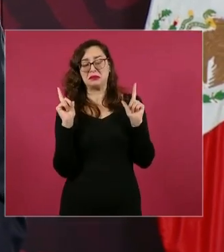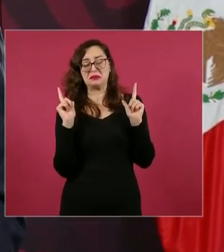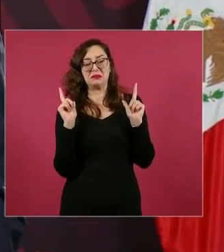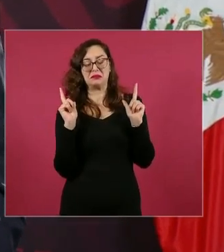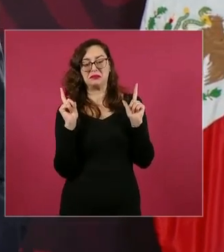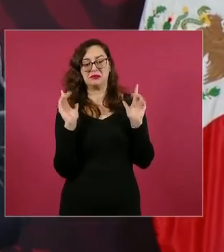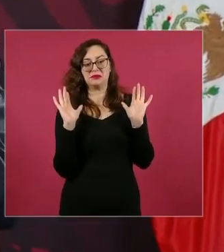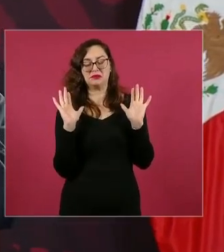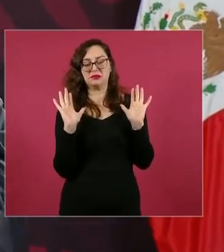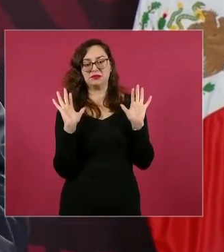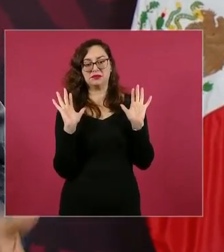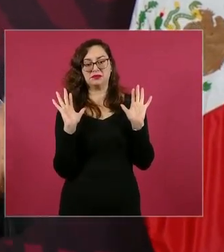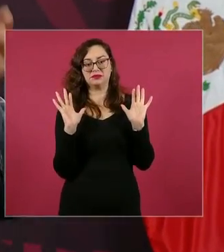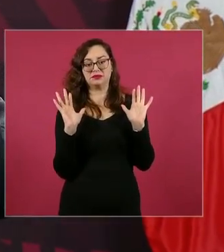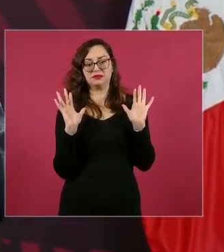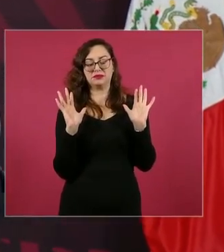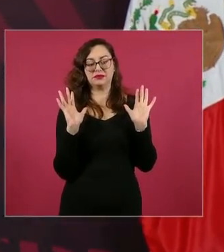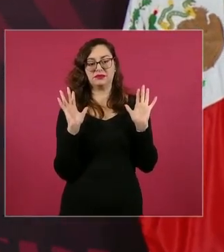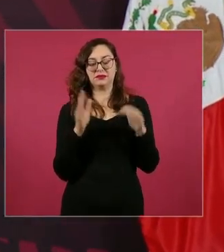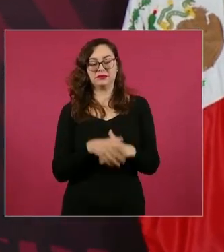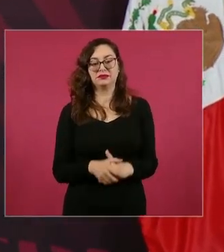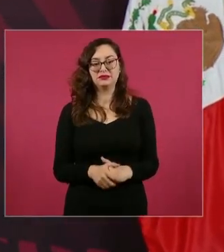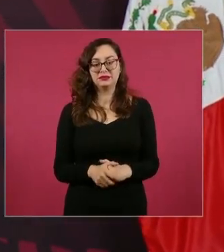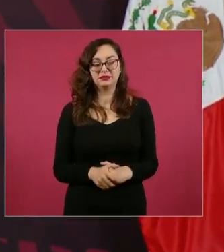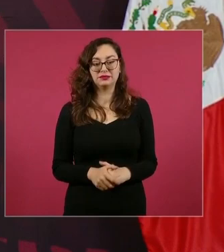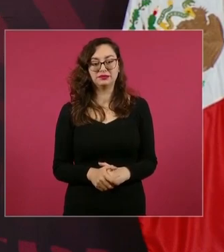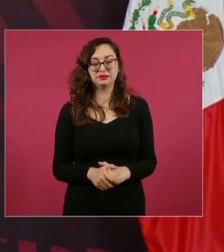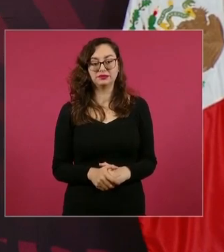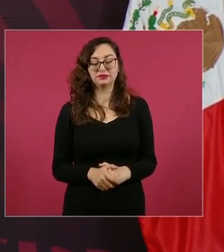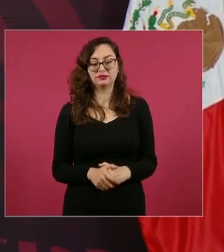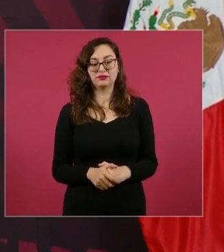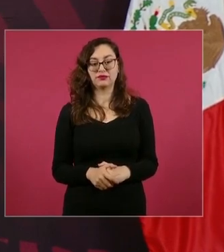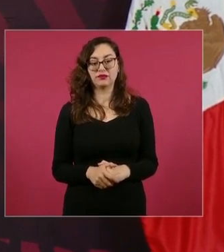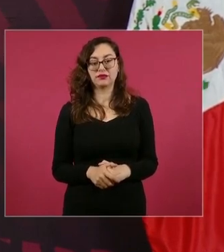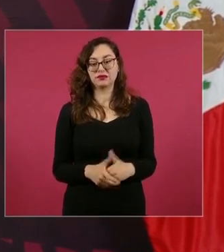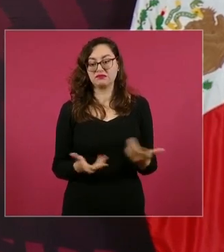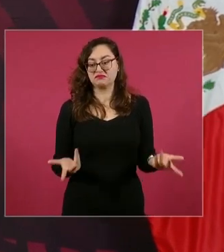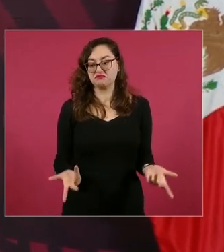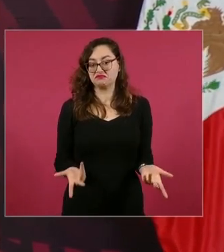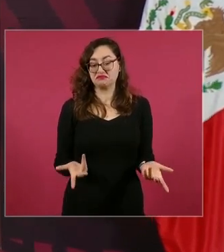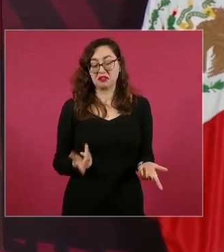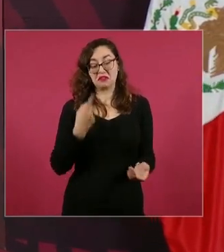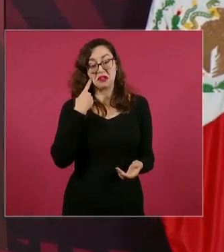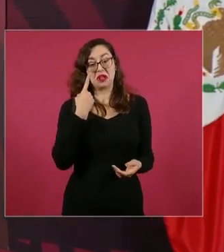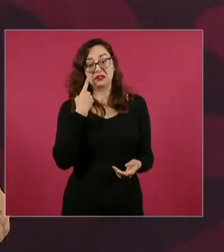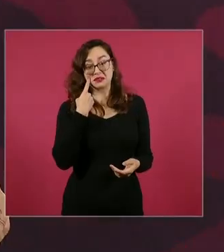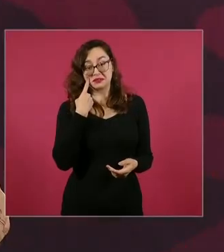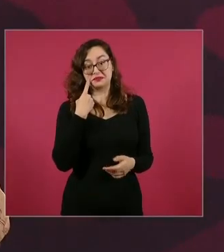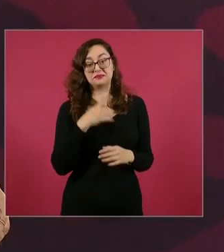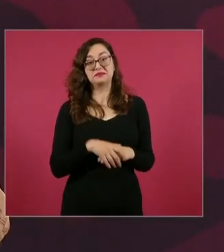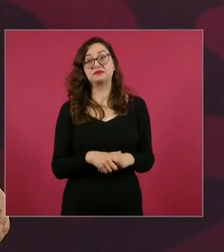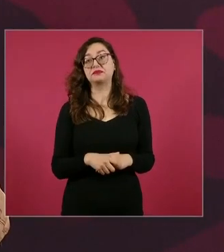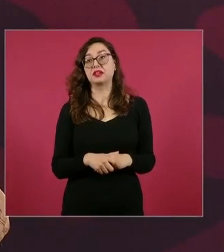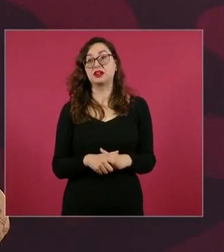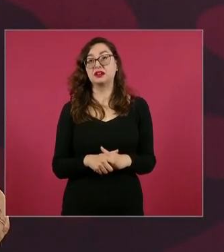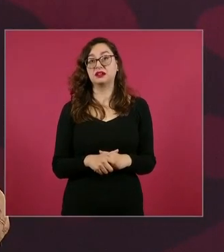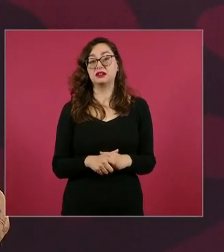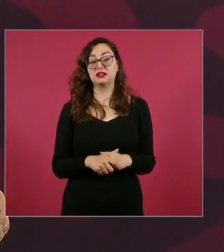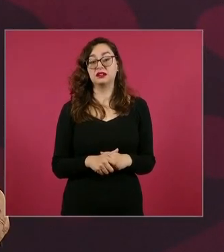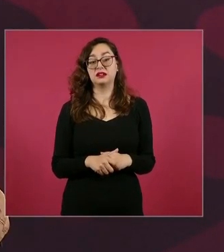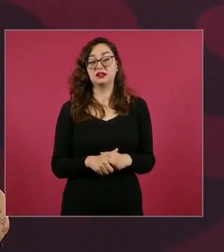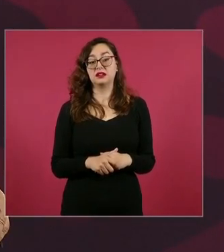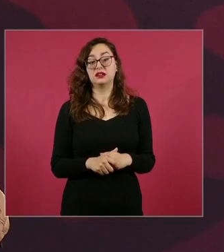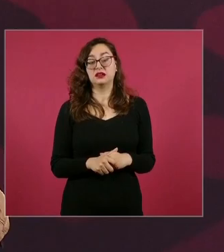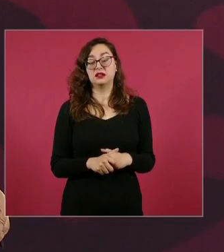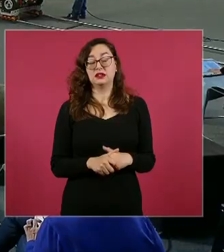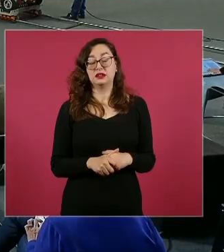hicieron el pasado fin de semana ya hoy a las 4 de la mañana a ver si pon